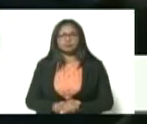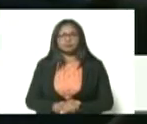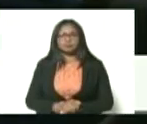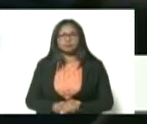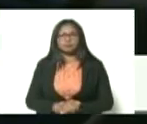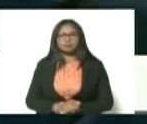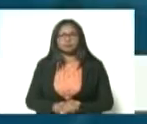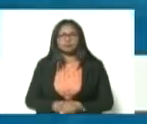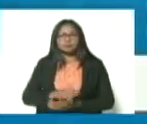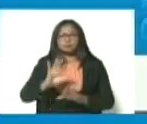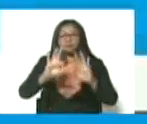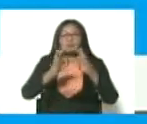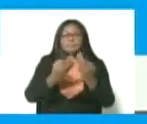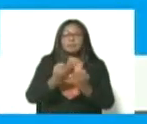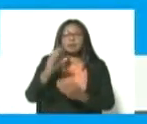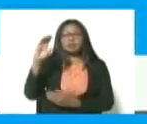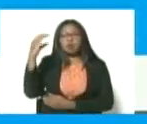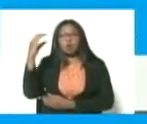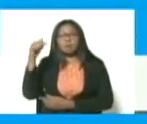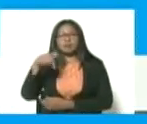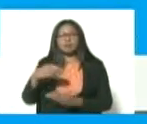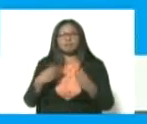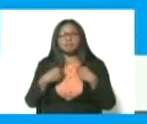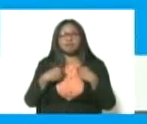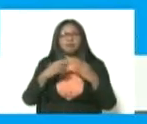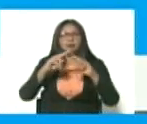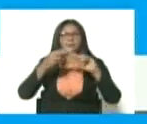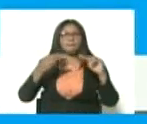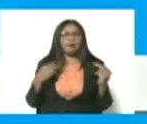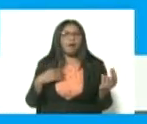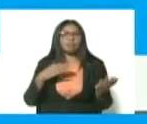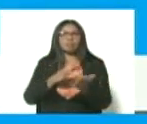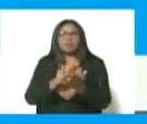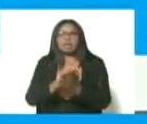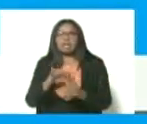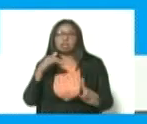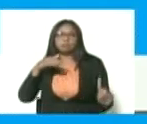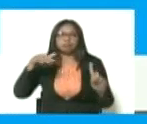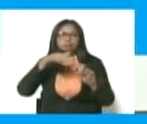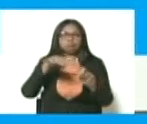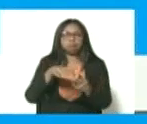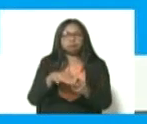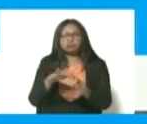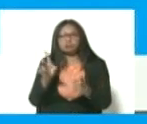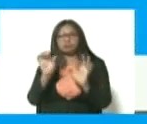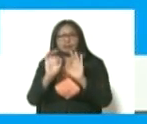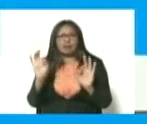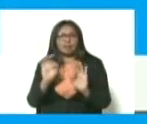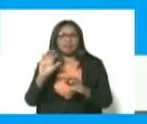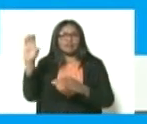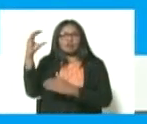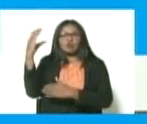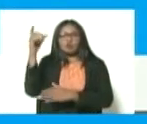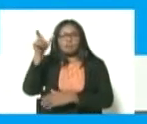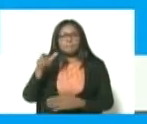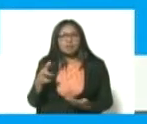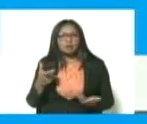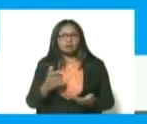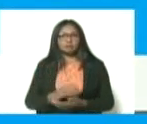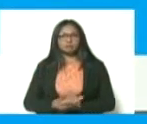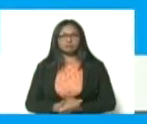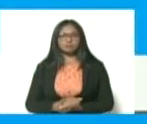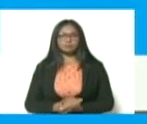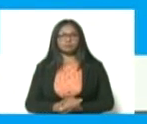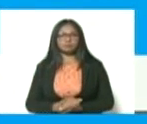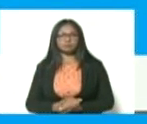Y la familia colombiana vive en paz. No es perseguida, no hay xenofobia contra los colombianos.